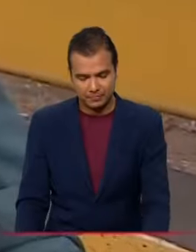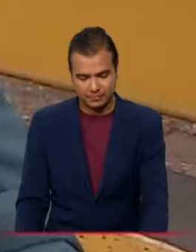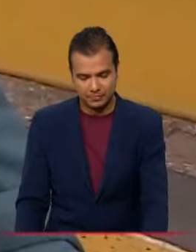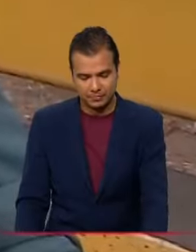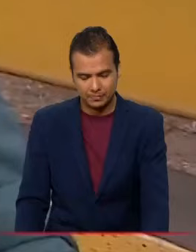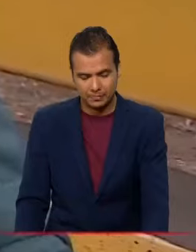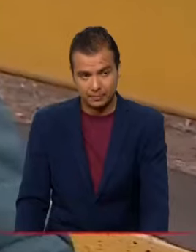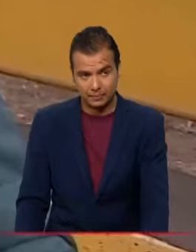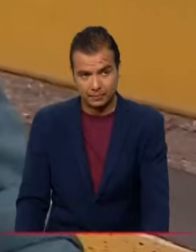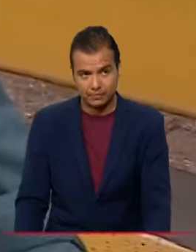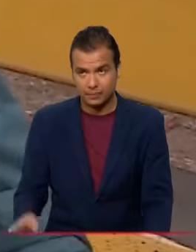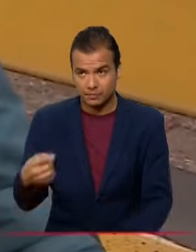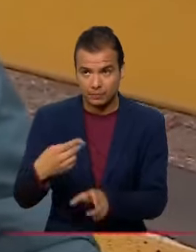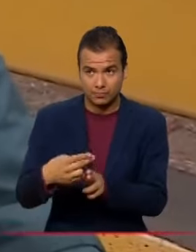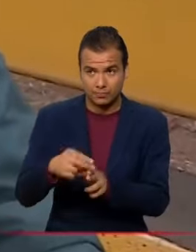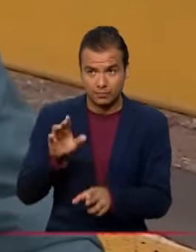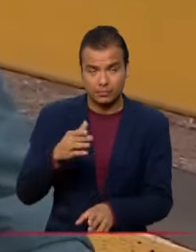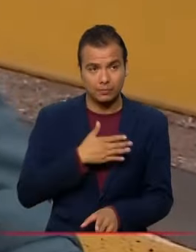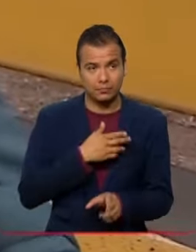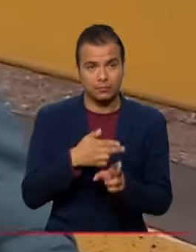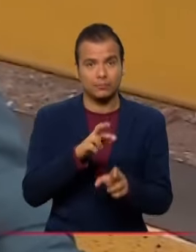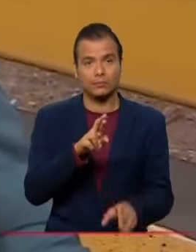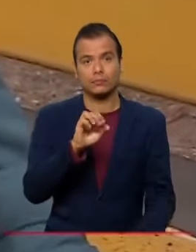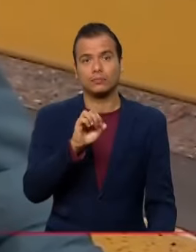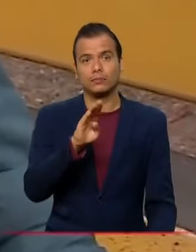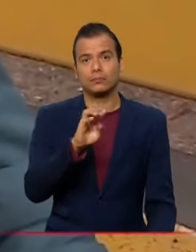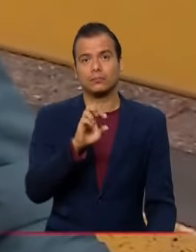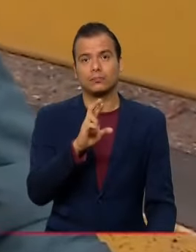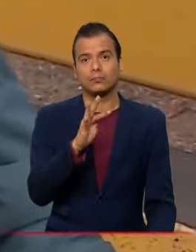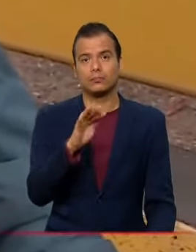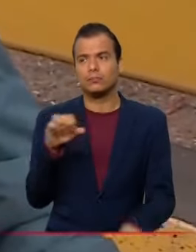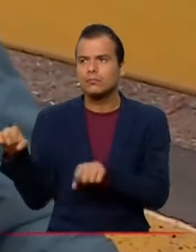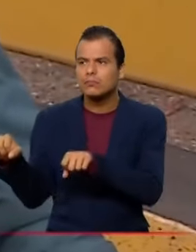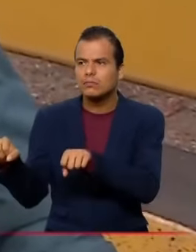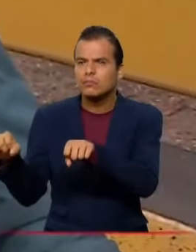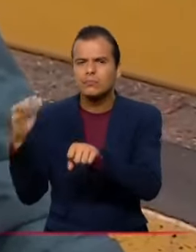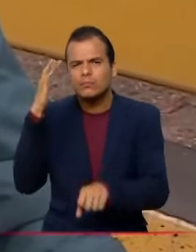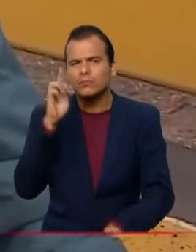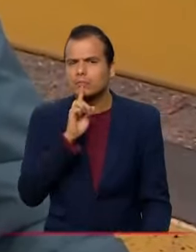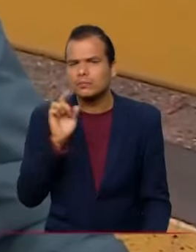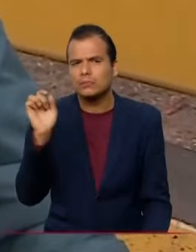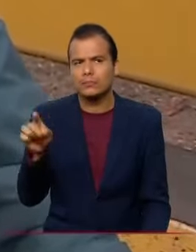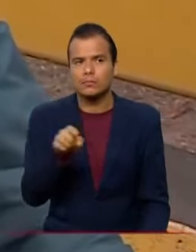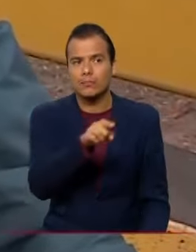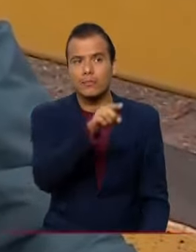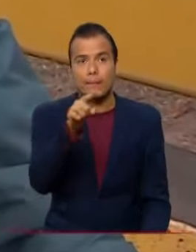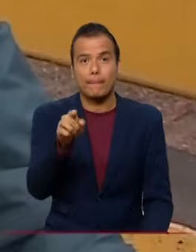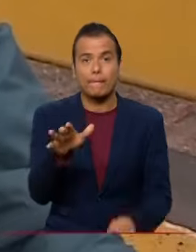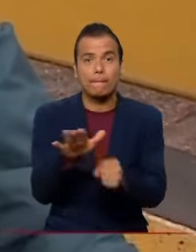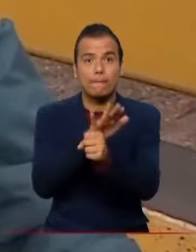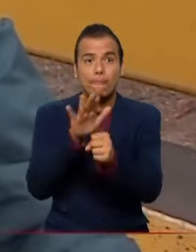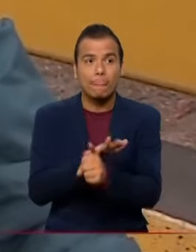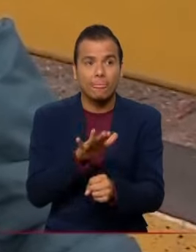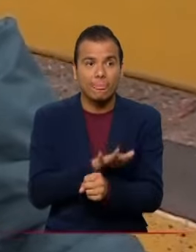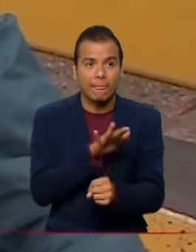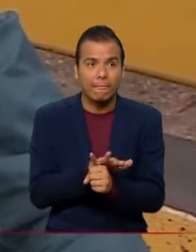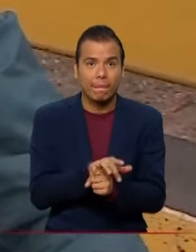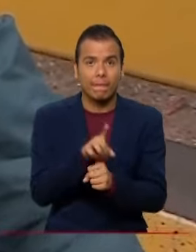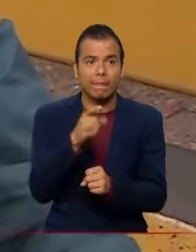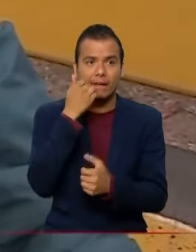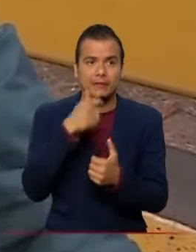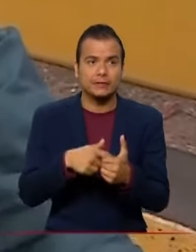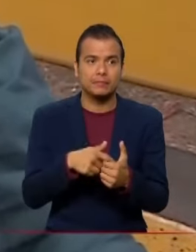¿Cuál es el nombre suyo? Roberto Ortiz. Don Roberto, ¿por qué viene empujando la moto? Porque las bombas están muy llenas de carros y motos y